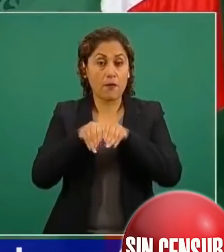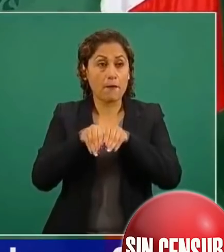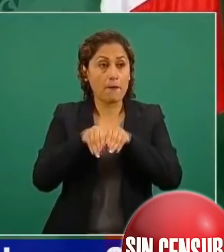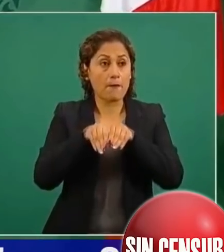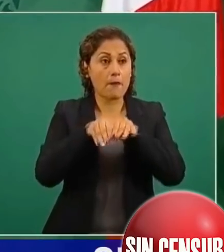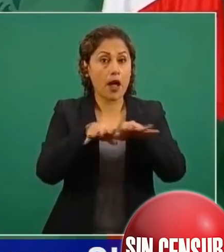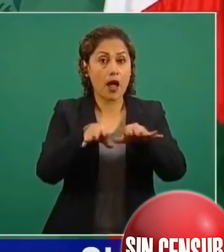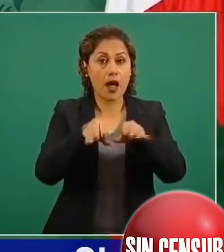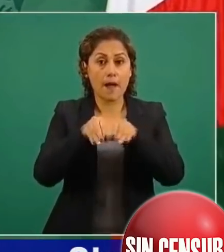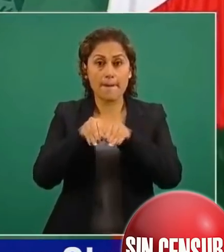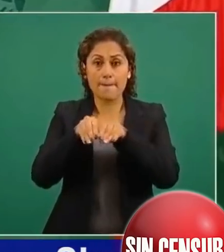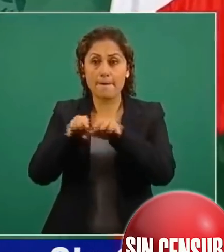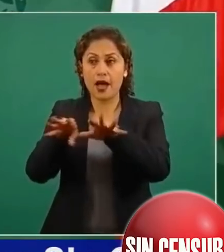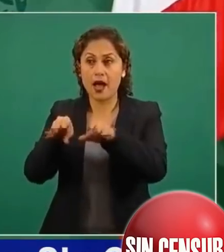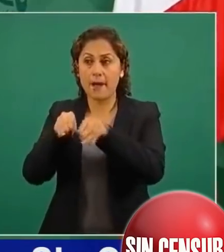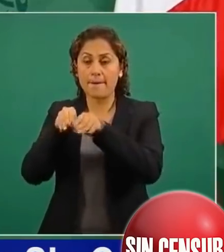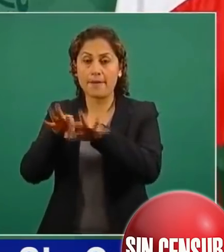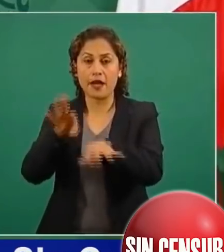en favor de la gente.